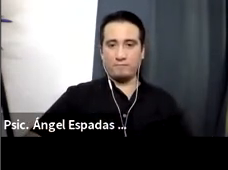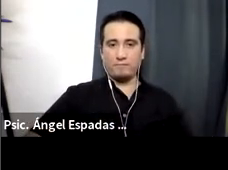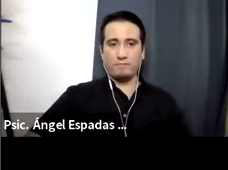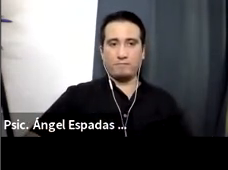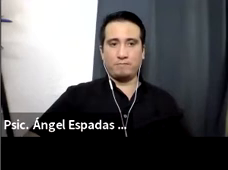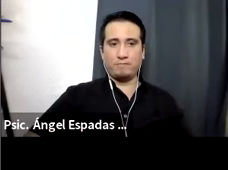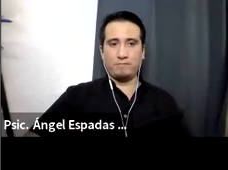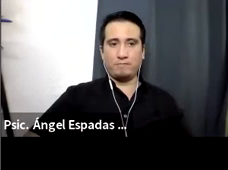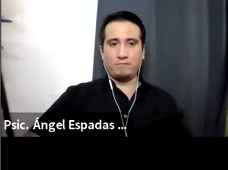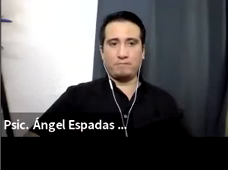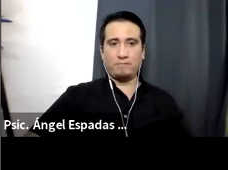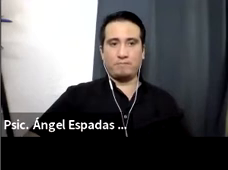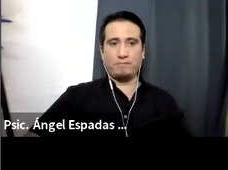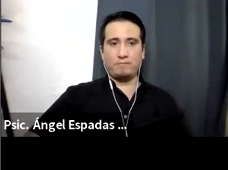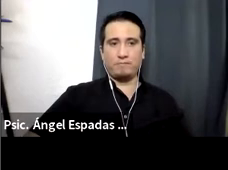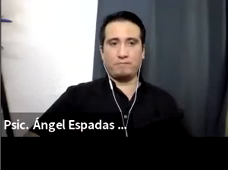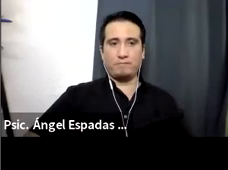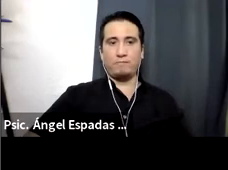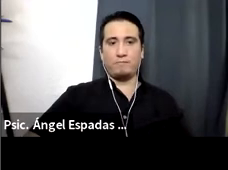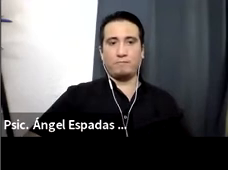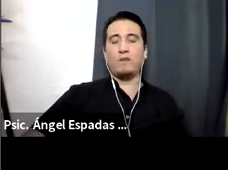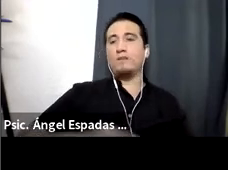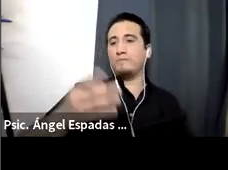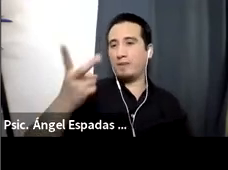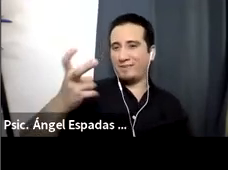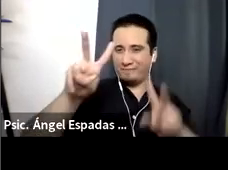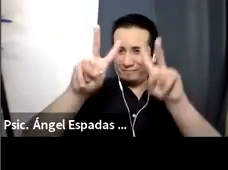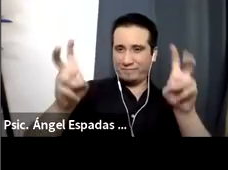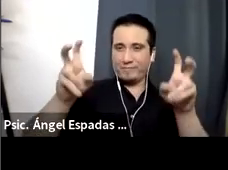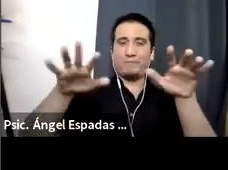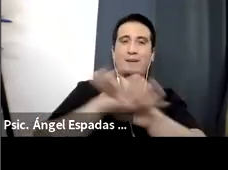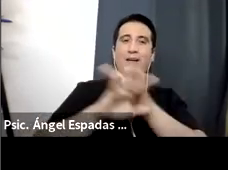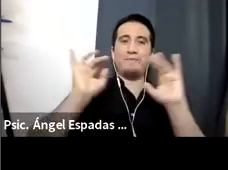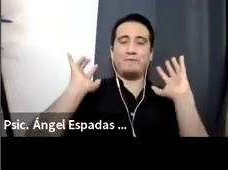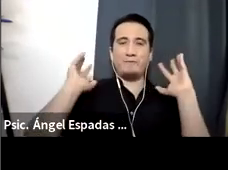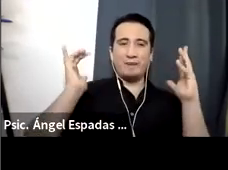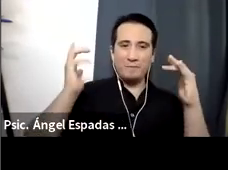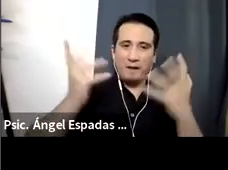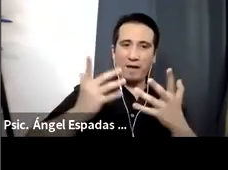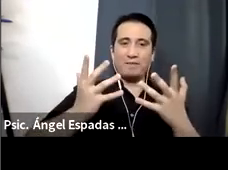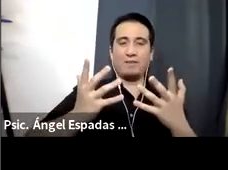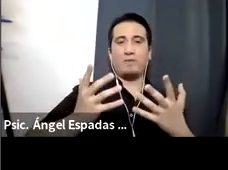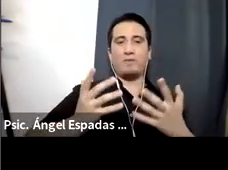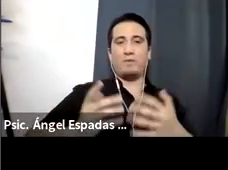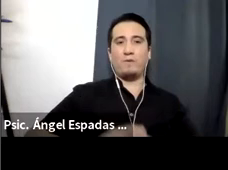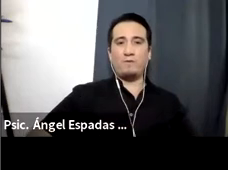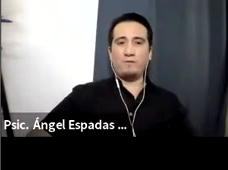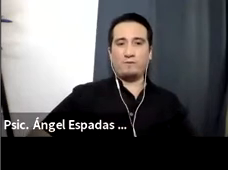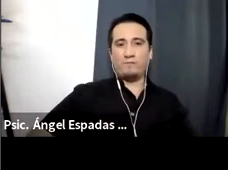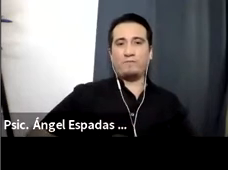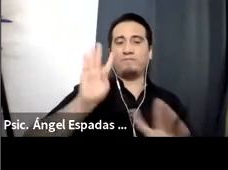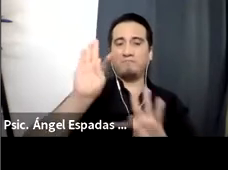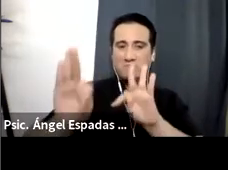Entonces, de ahí es que de todo este tema del cambio climático, ¿no? Estamos